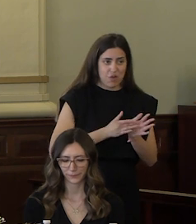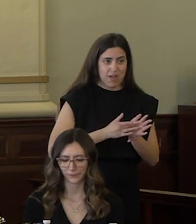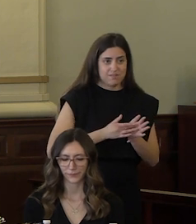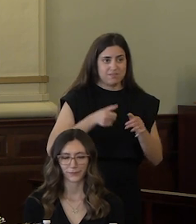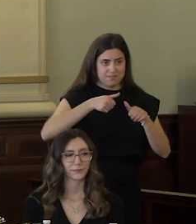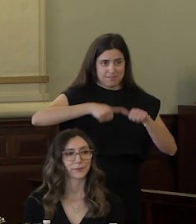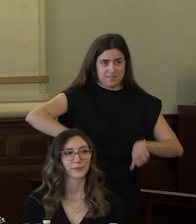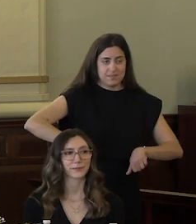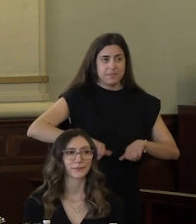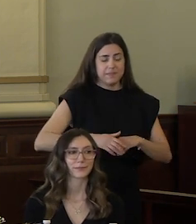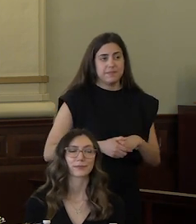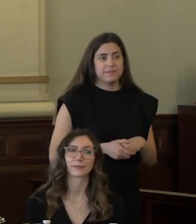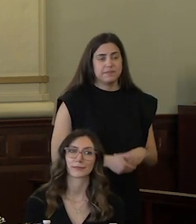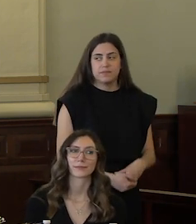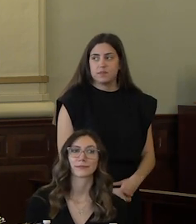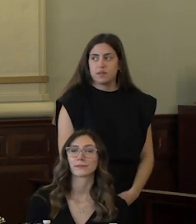Albacete.